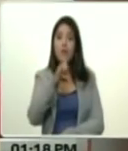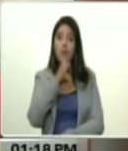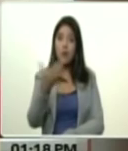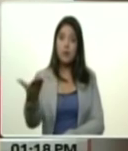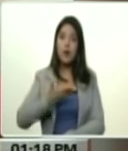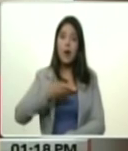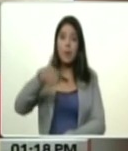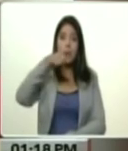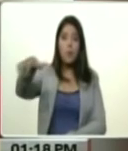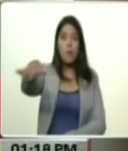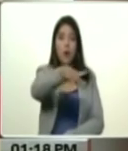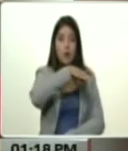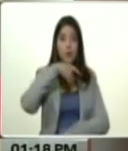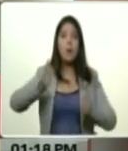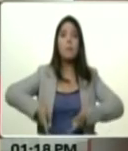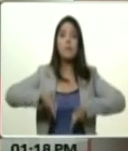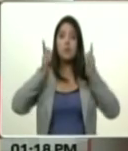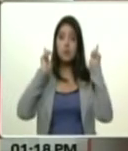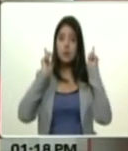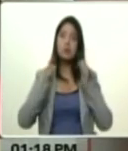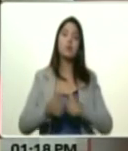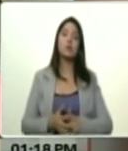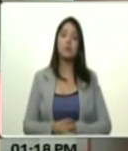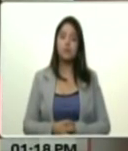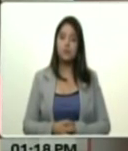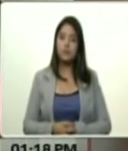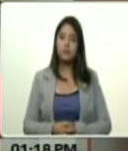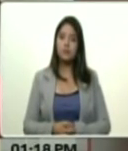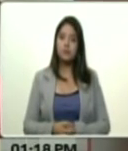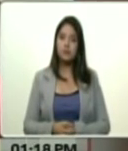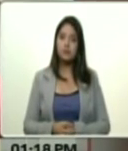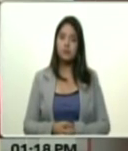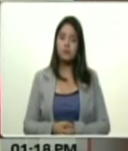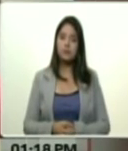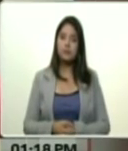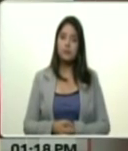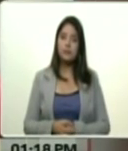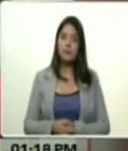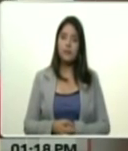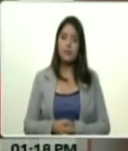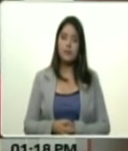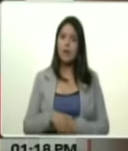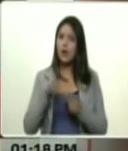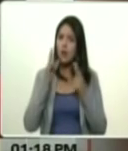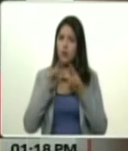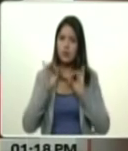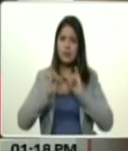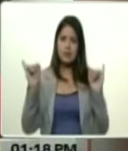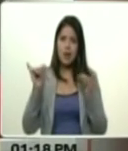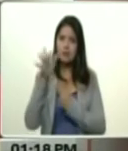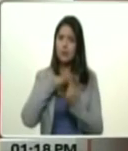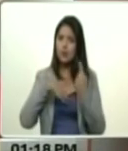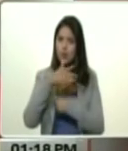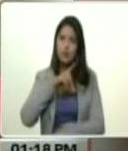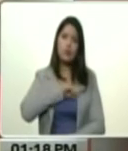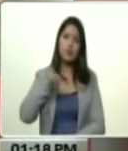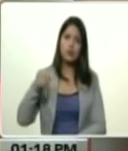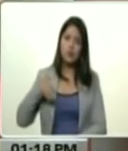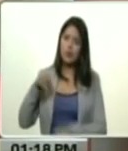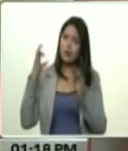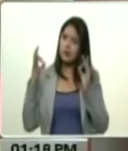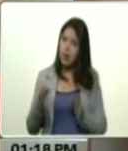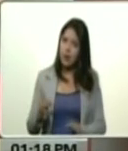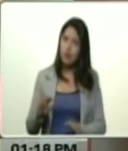el pueblo ha permitido que desde los primeros momentos de conocido el evento hemos tenido certeza en